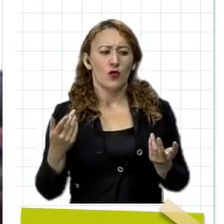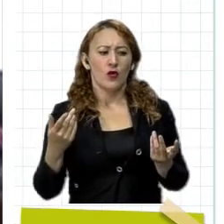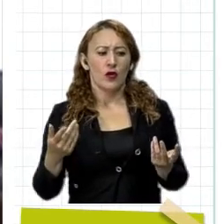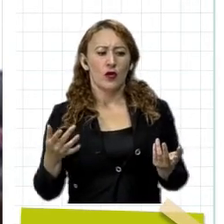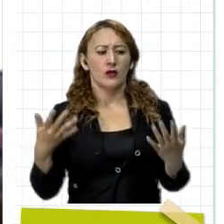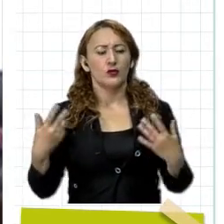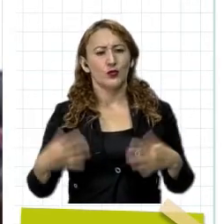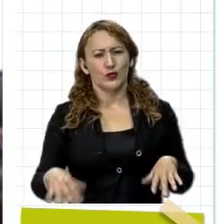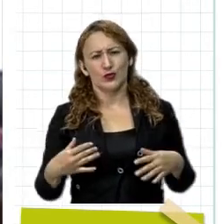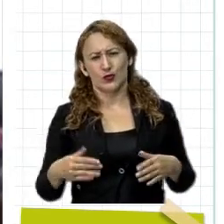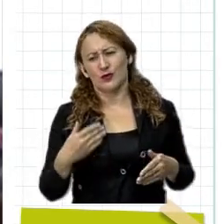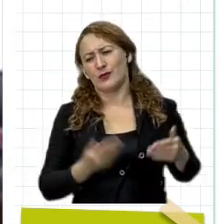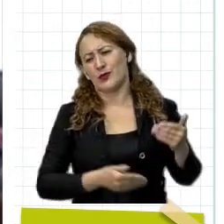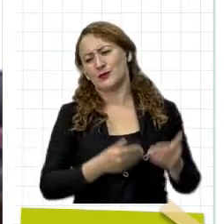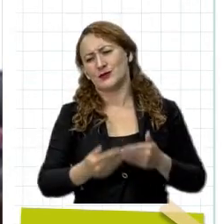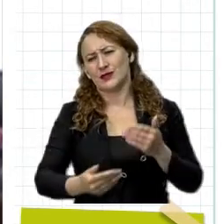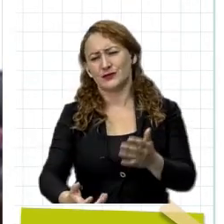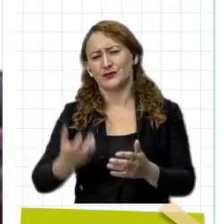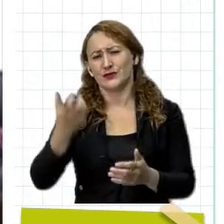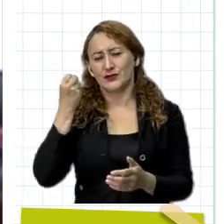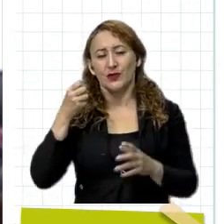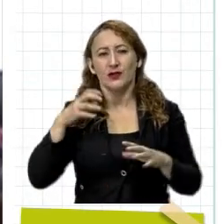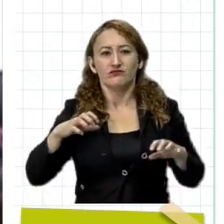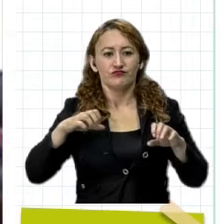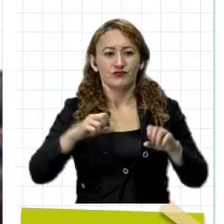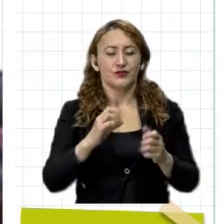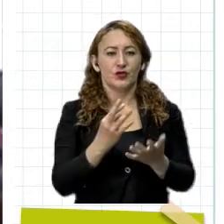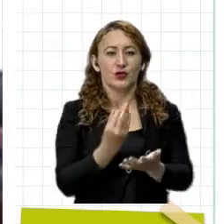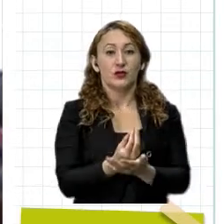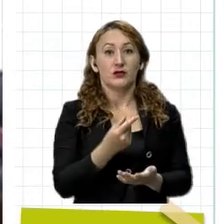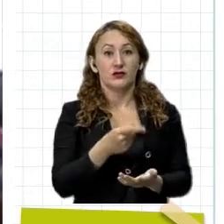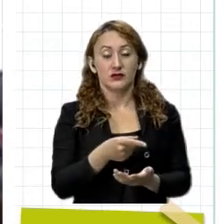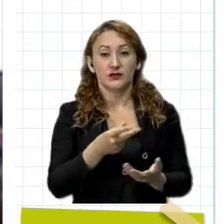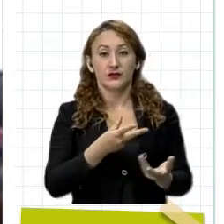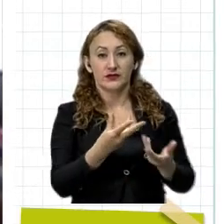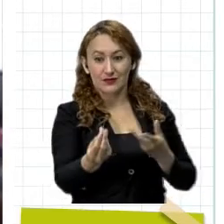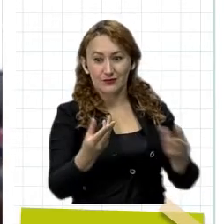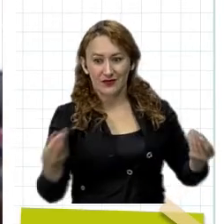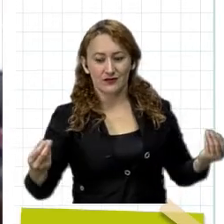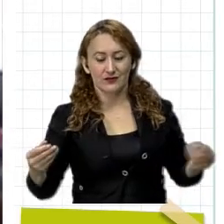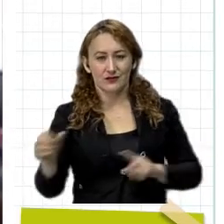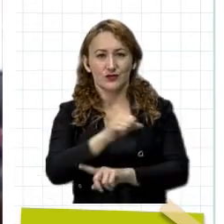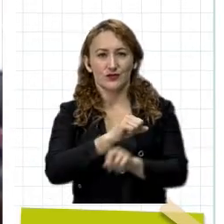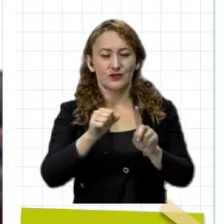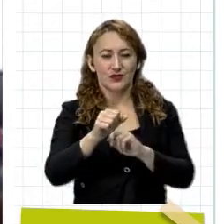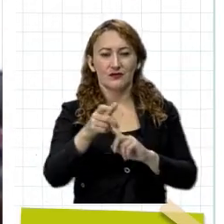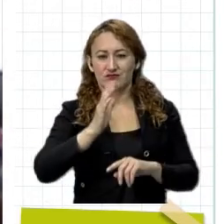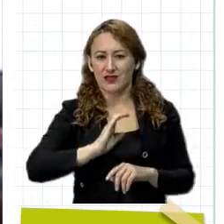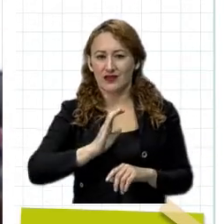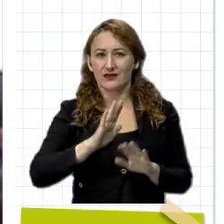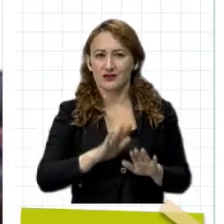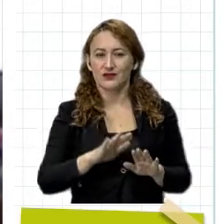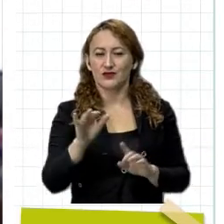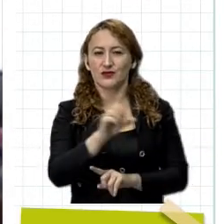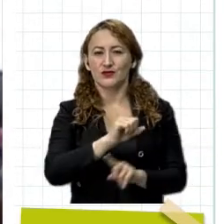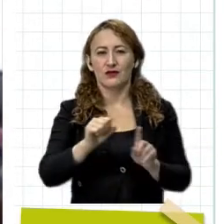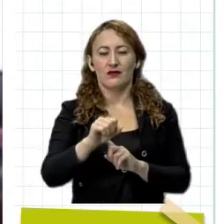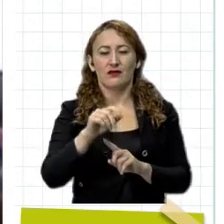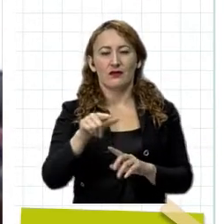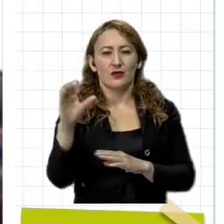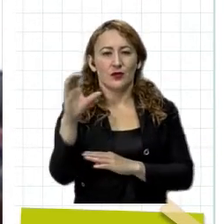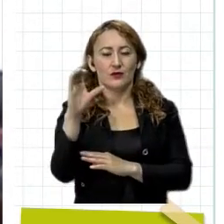largos procesos históricos de colonización y segmentación social que han caracterizado a la sociedad